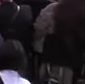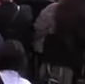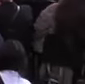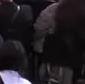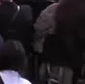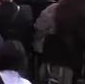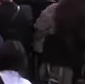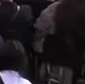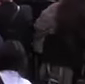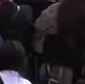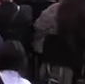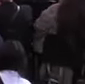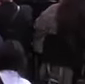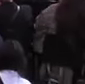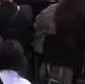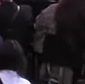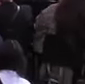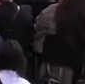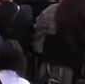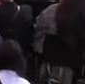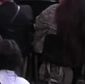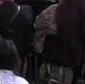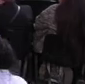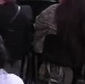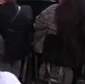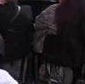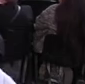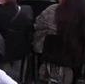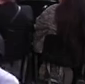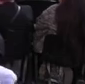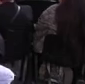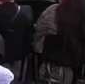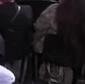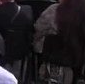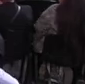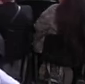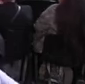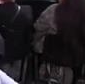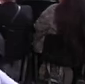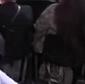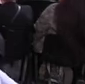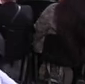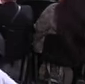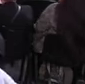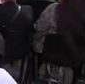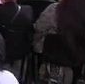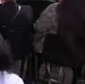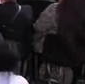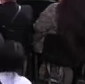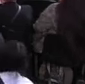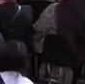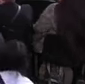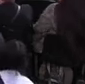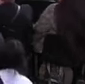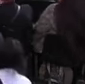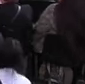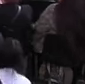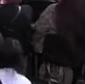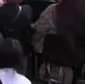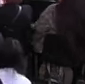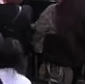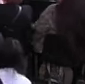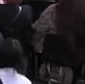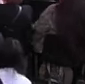Asimismo, agradecemos la presencia de las autoridades que nos acompañan. Al gobernador de la región metropolitana,